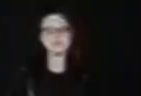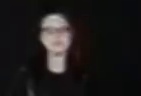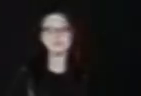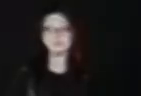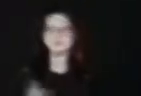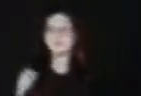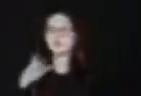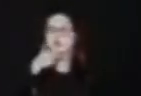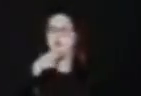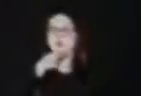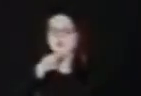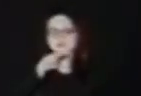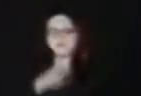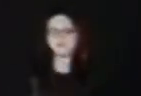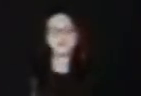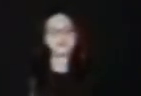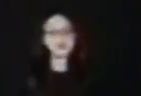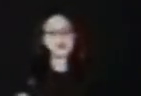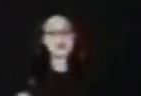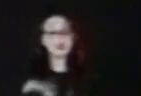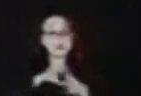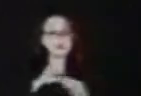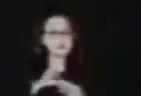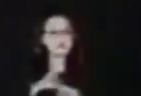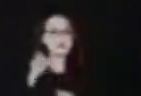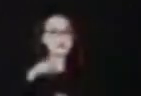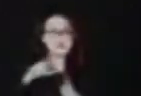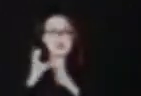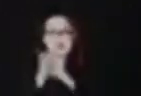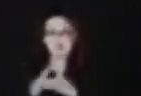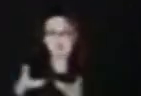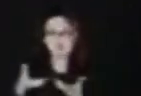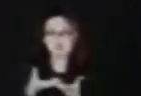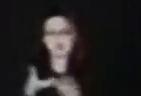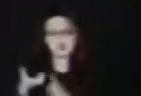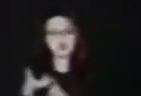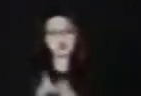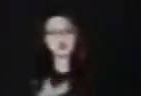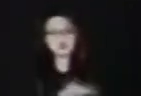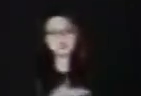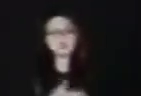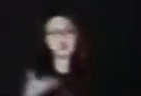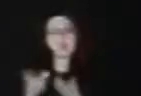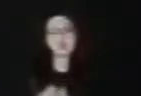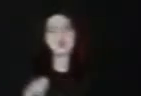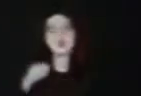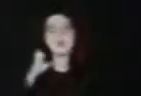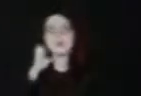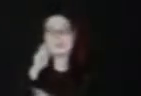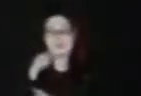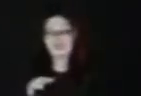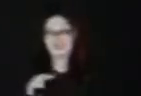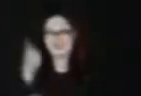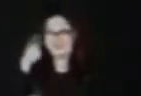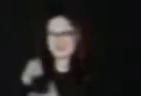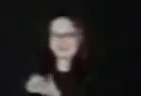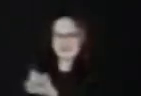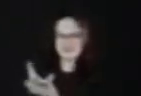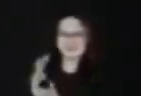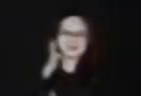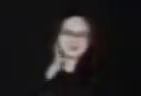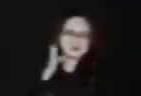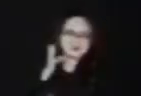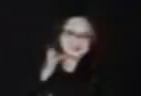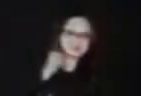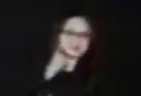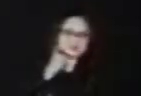Precisamente, Ana María, los que acabas de mencionar son quienes acompañarán, la comisión que acompañará al ciudadano Enrique Peña Nieto a su salida del Congreso de la